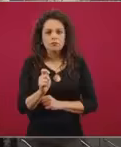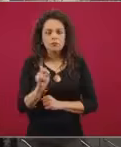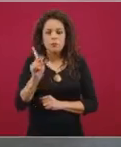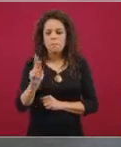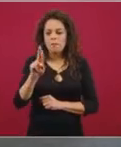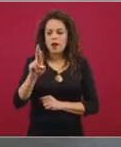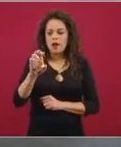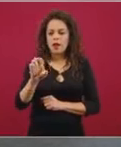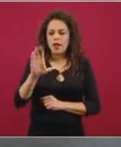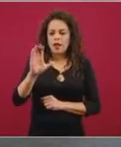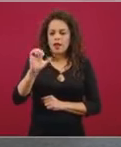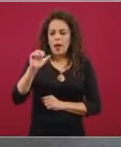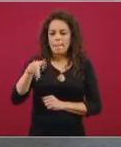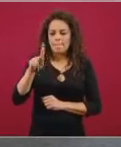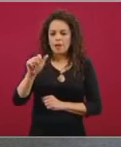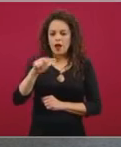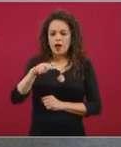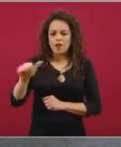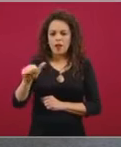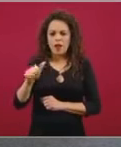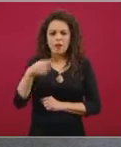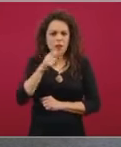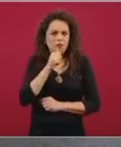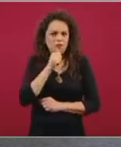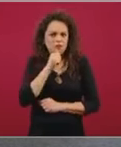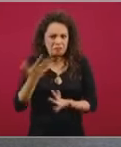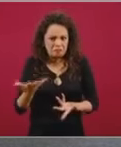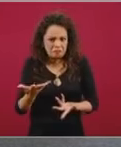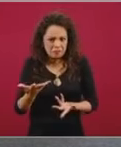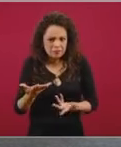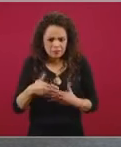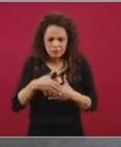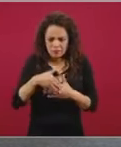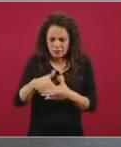precampañas. Entonces, la pregunta es,